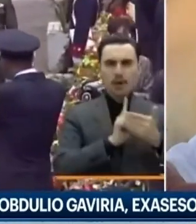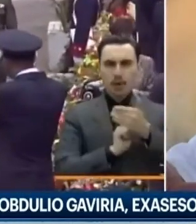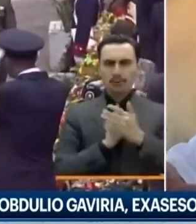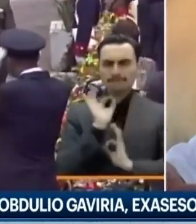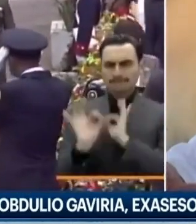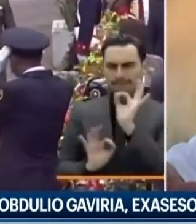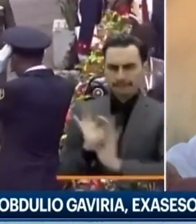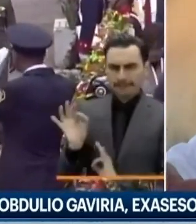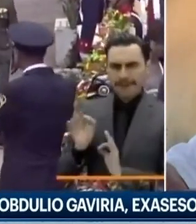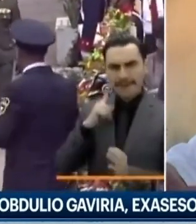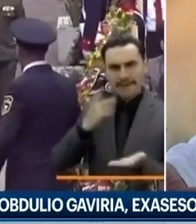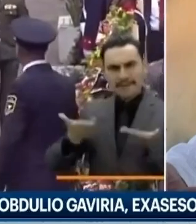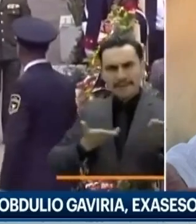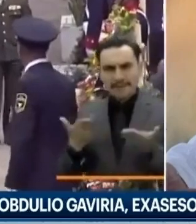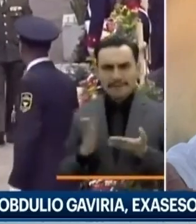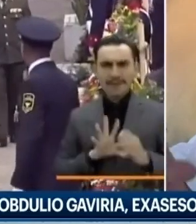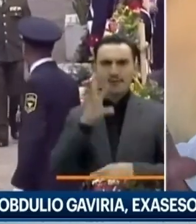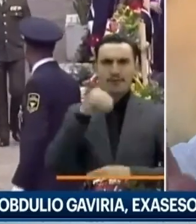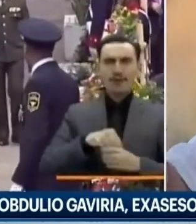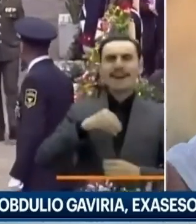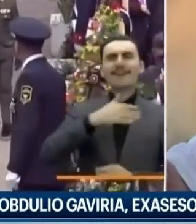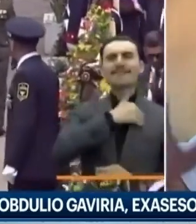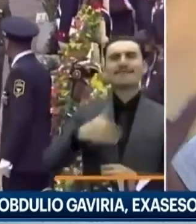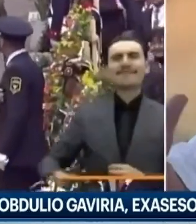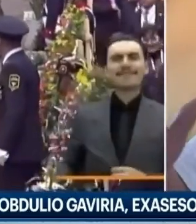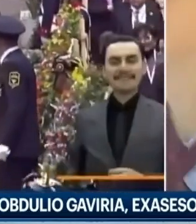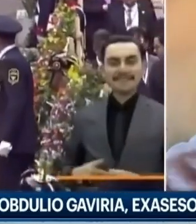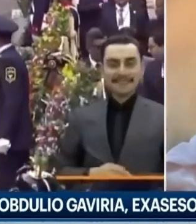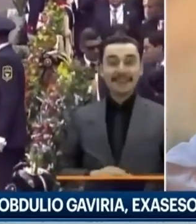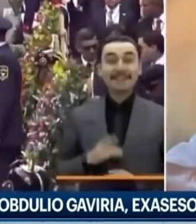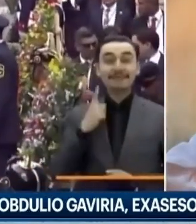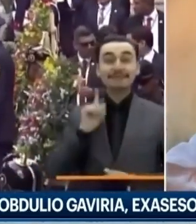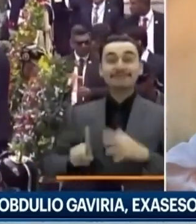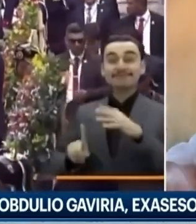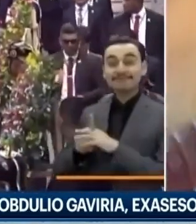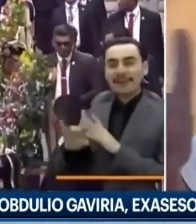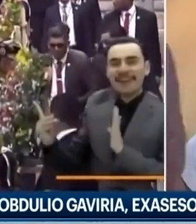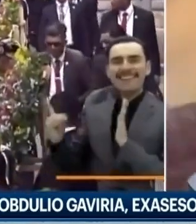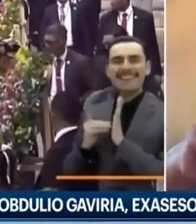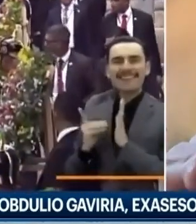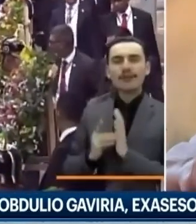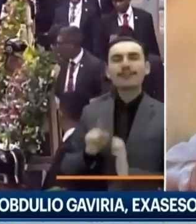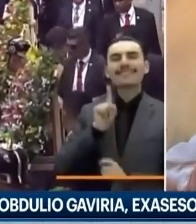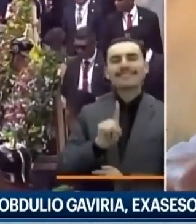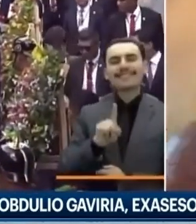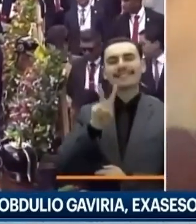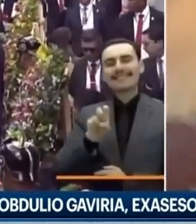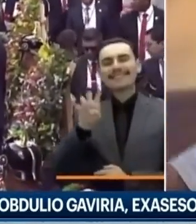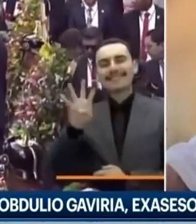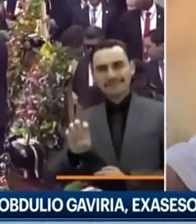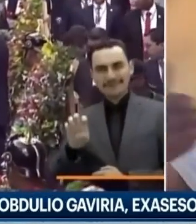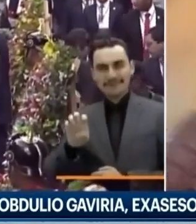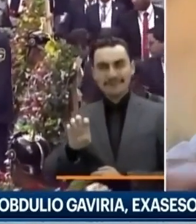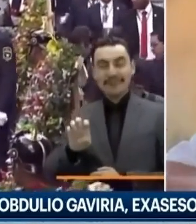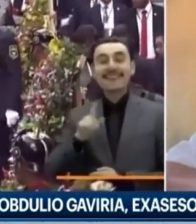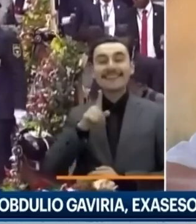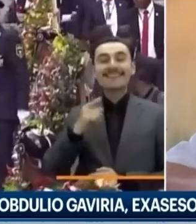más nulidad de la elección, más multas. ¿Quiénes son los